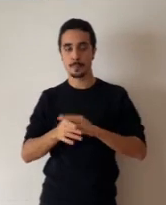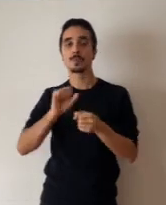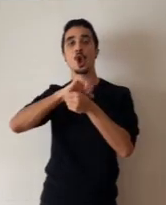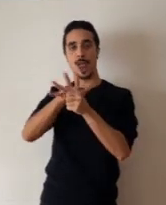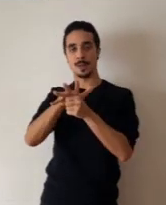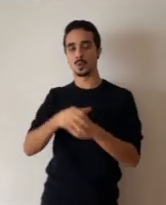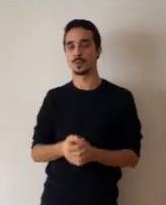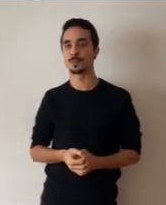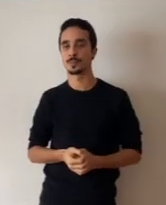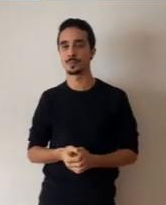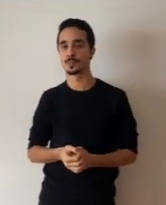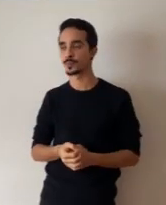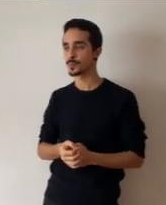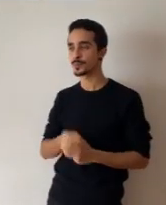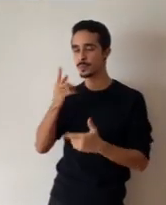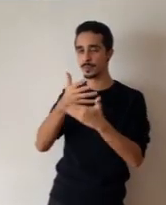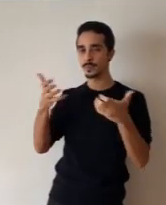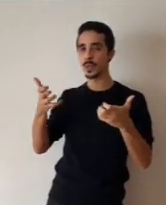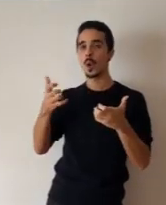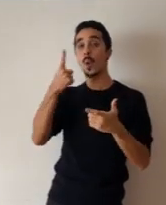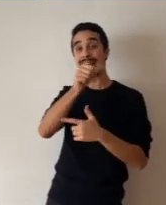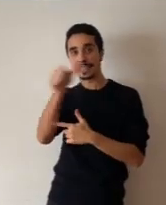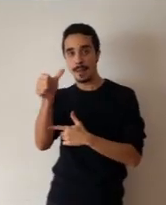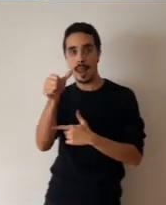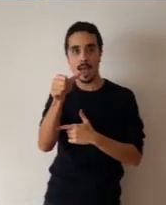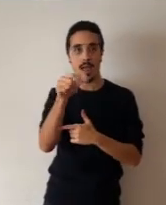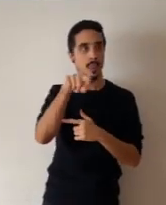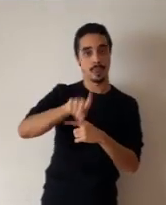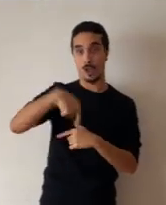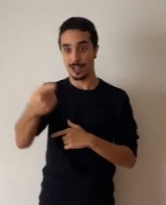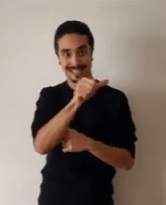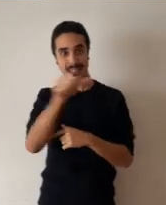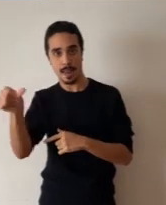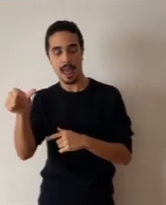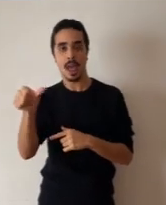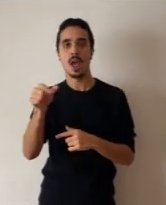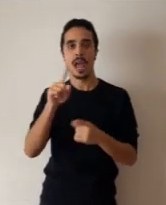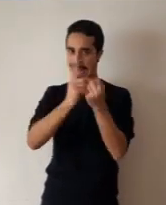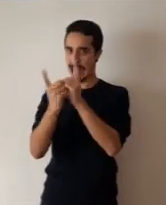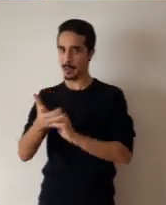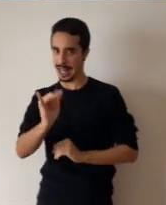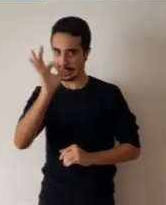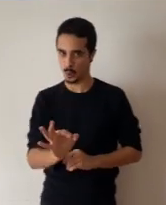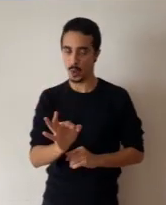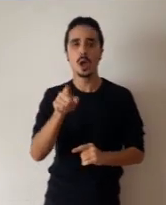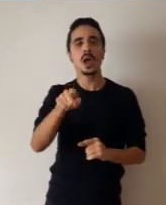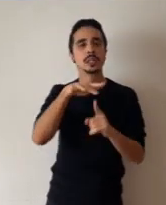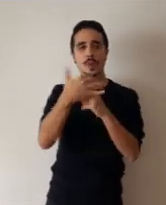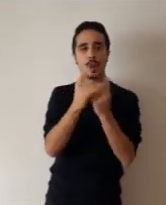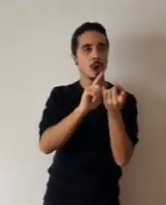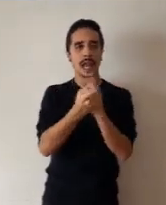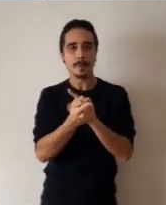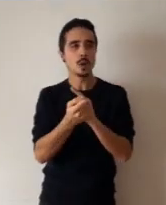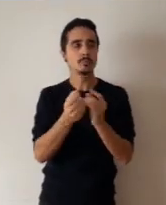Bueno, sigo. Coronavirus. Supongo que de una semana a otra hay muchos cambios. ¿Qué tal está todo en el hospital ahora? ¿Cómo ven la